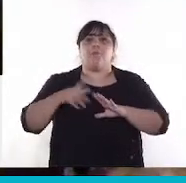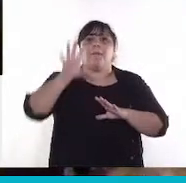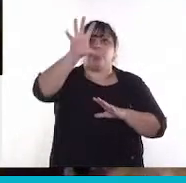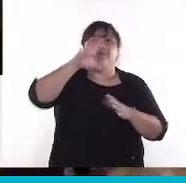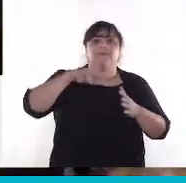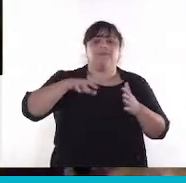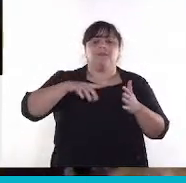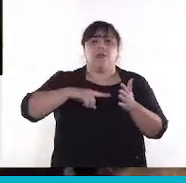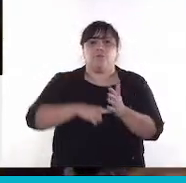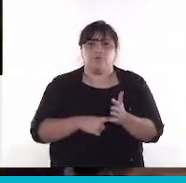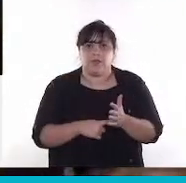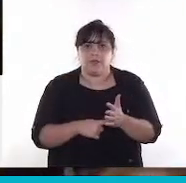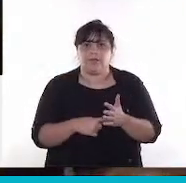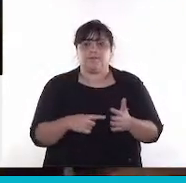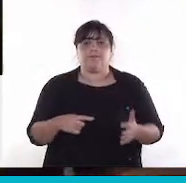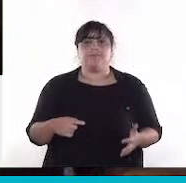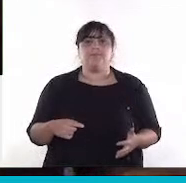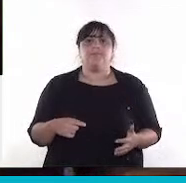Aires,